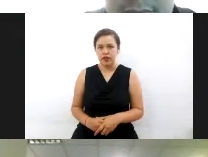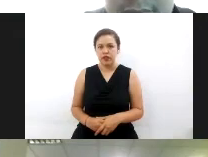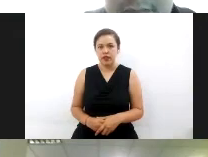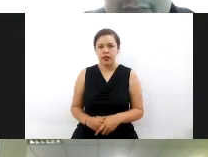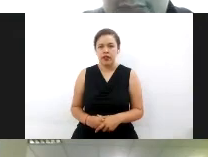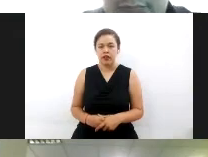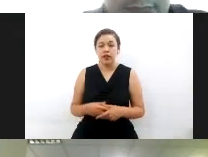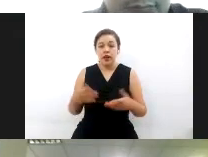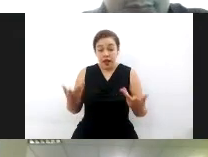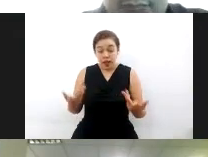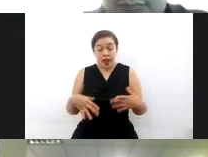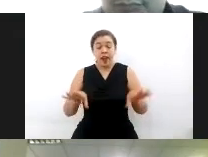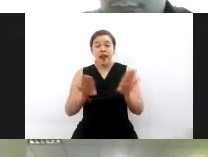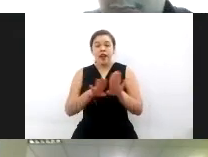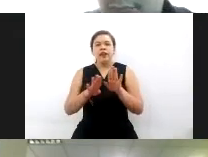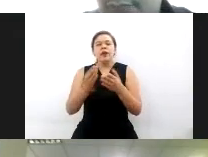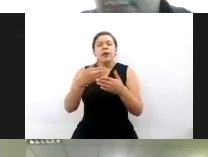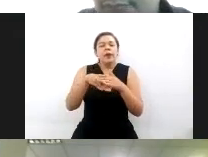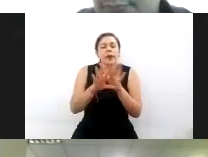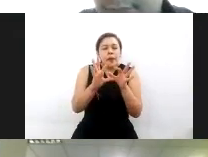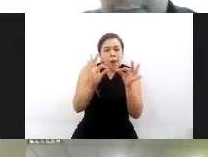como introducción, vamos a